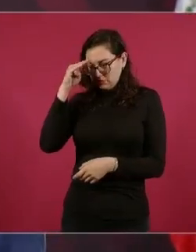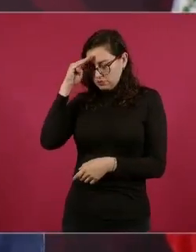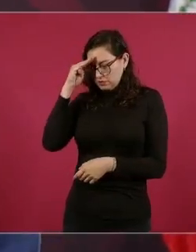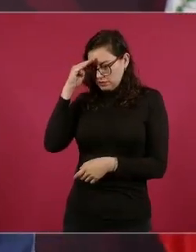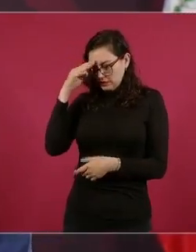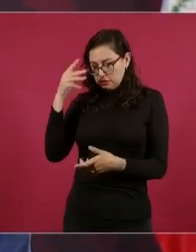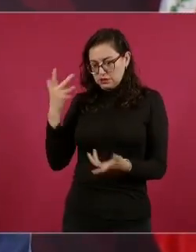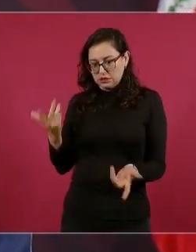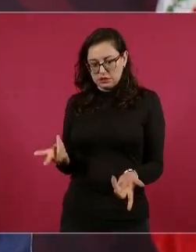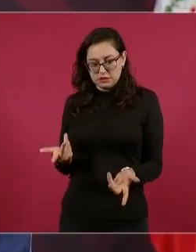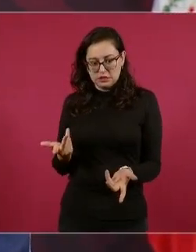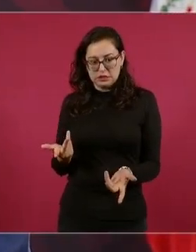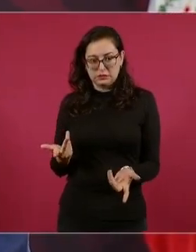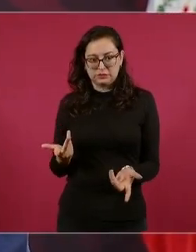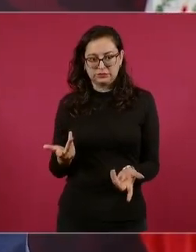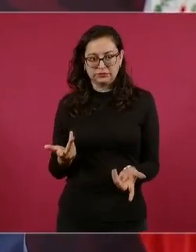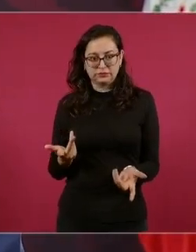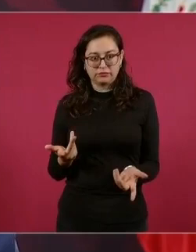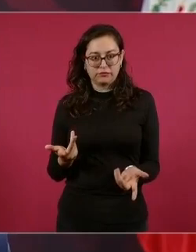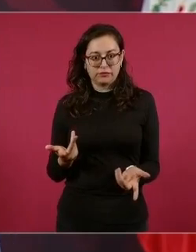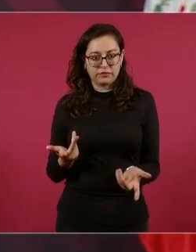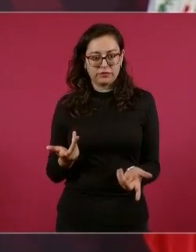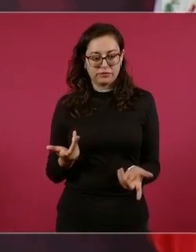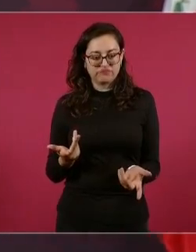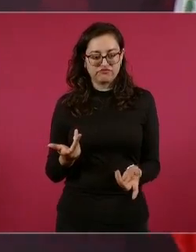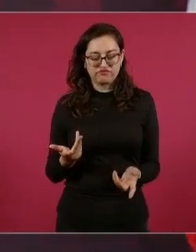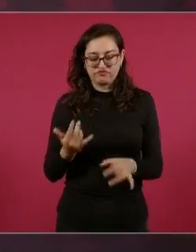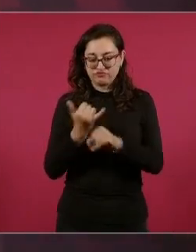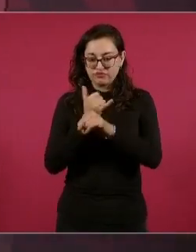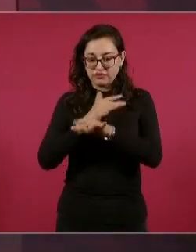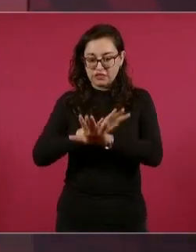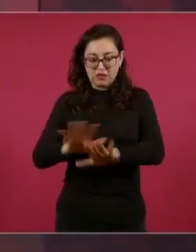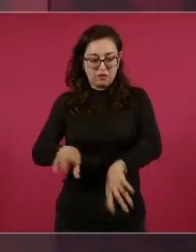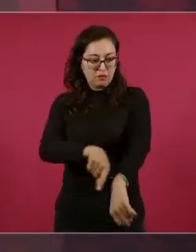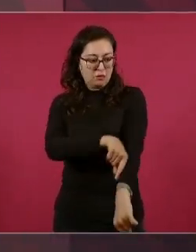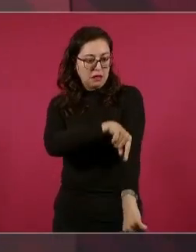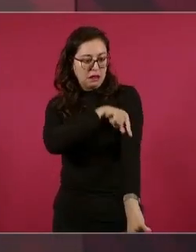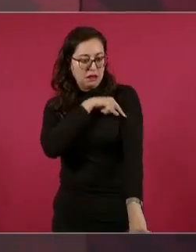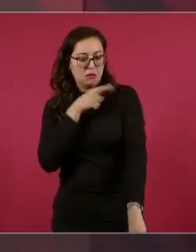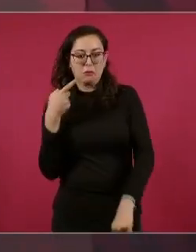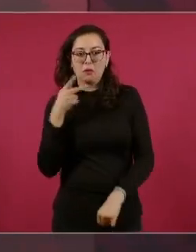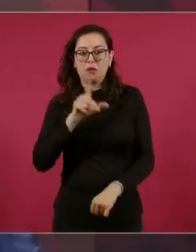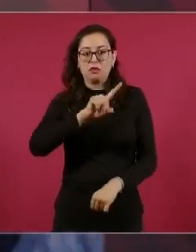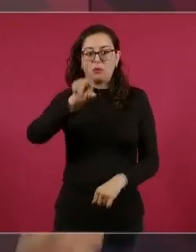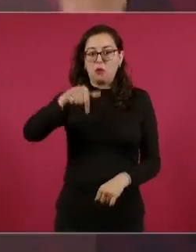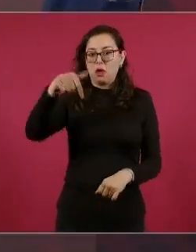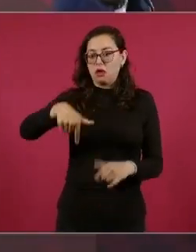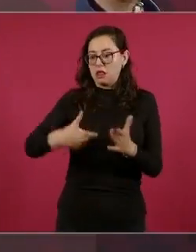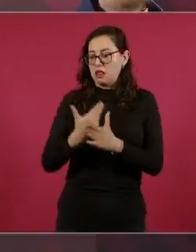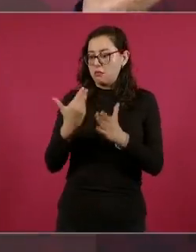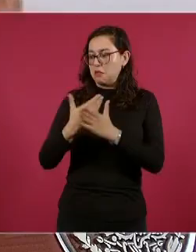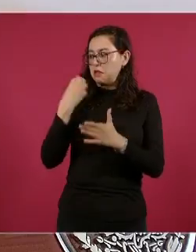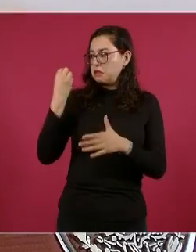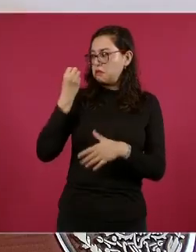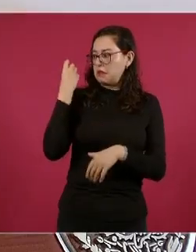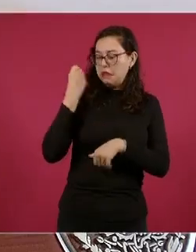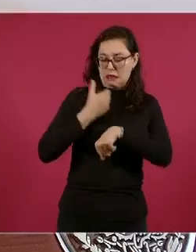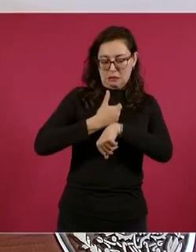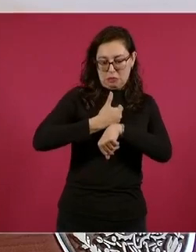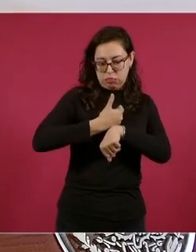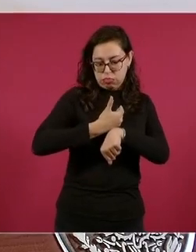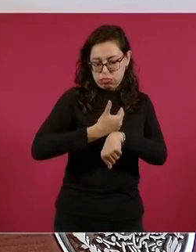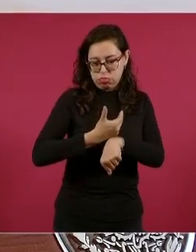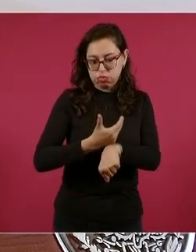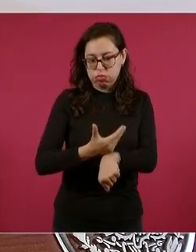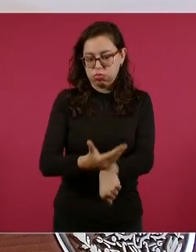quería pues hacer un informe muy amplio, detallado, pero nos lleva toda